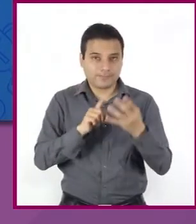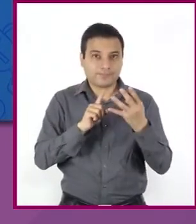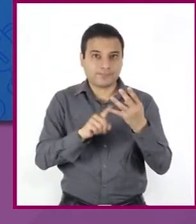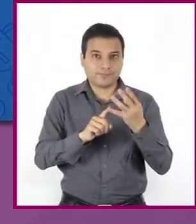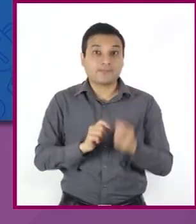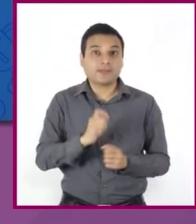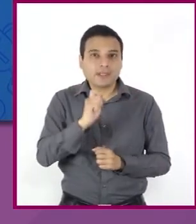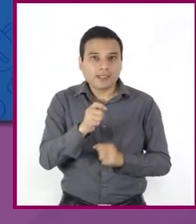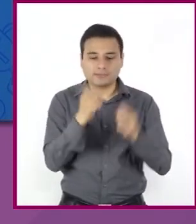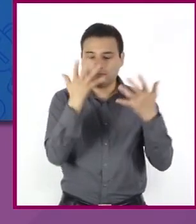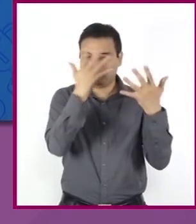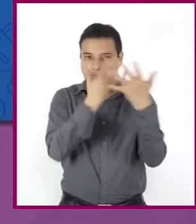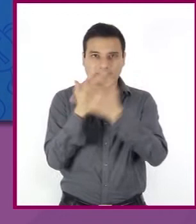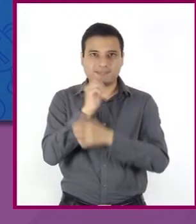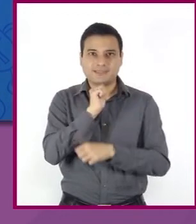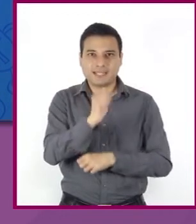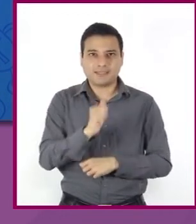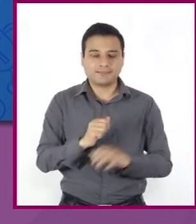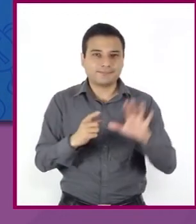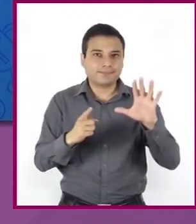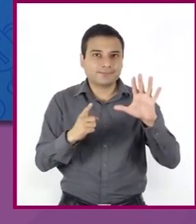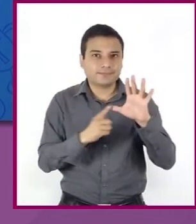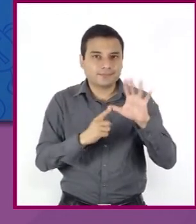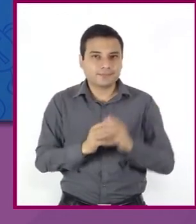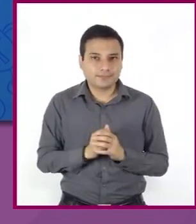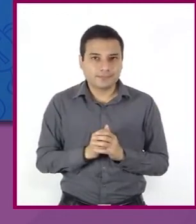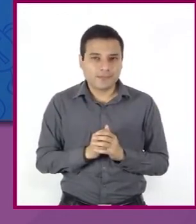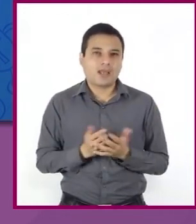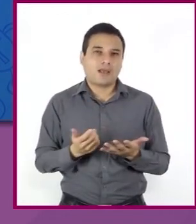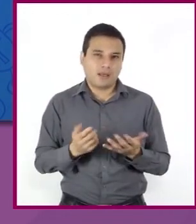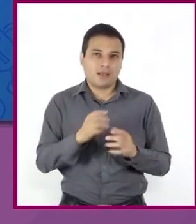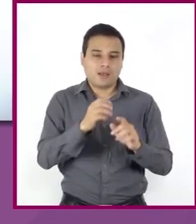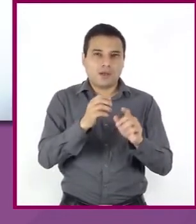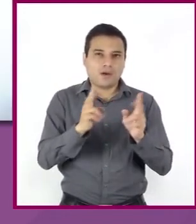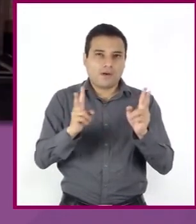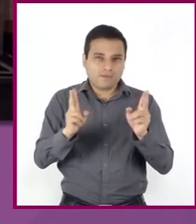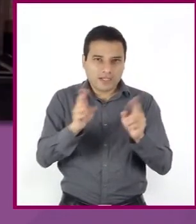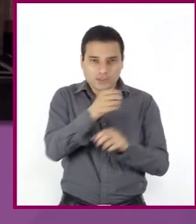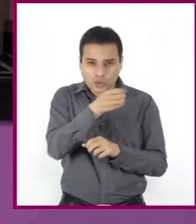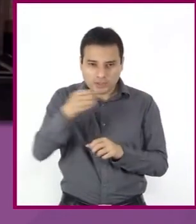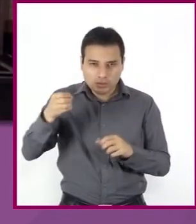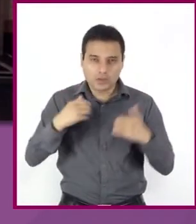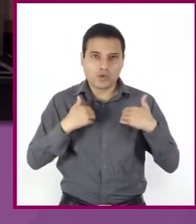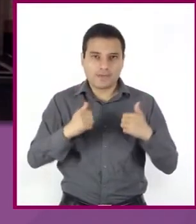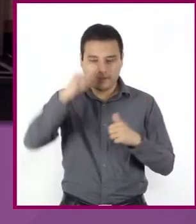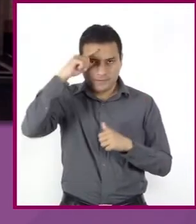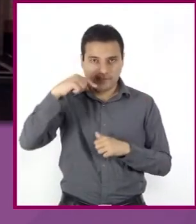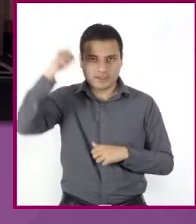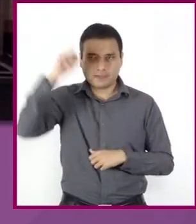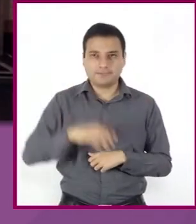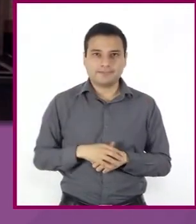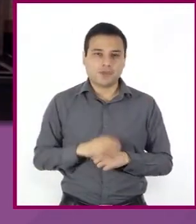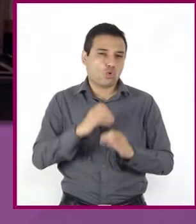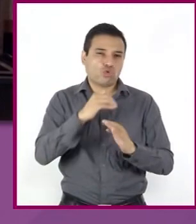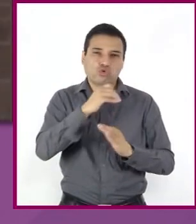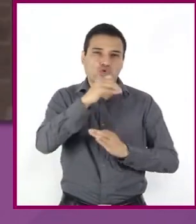Evitan ambigüedades. E. Hacen comprensibles las oraciones. Todas las opciones.